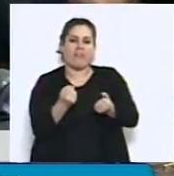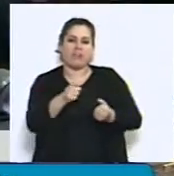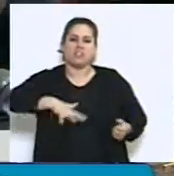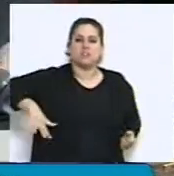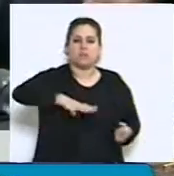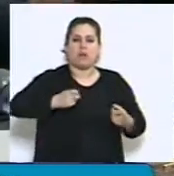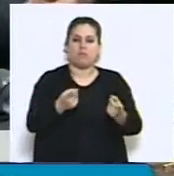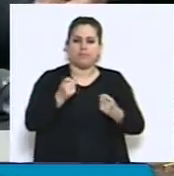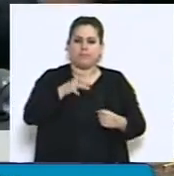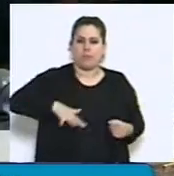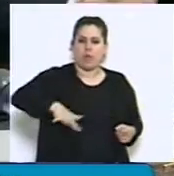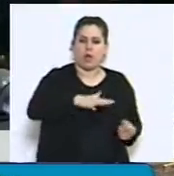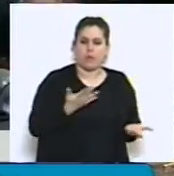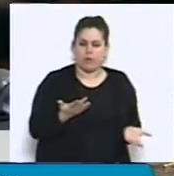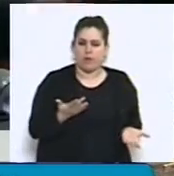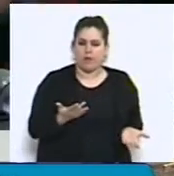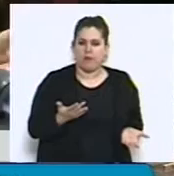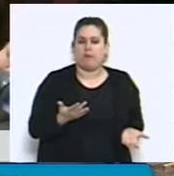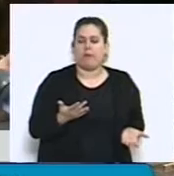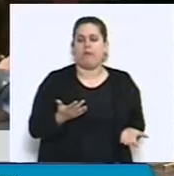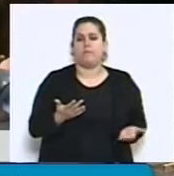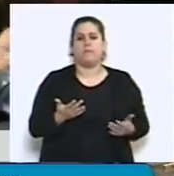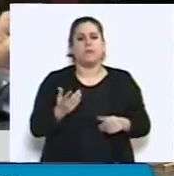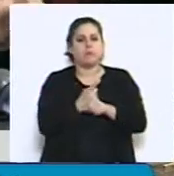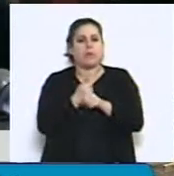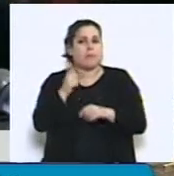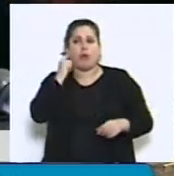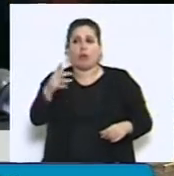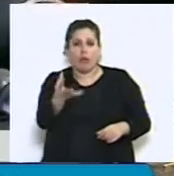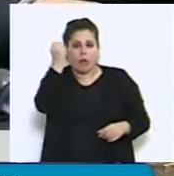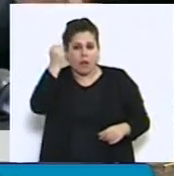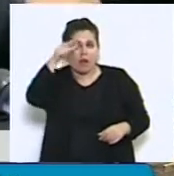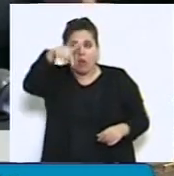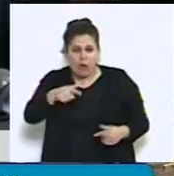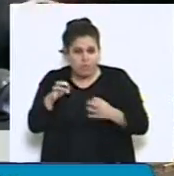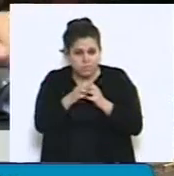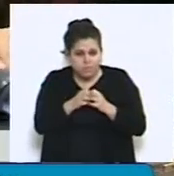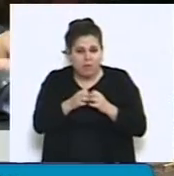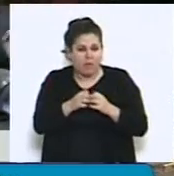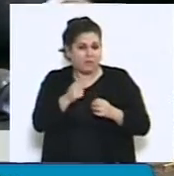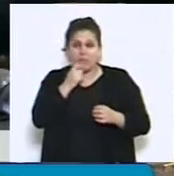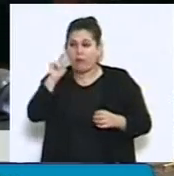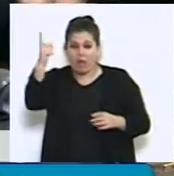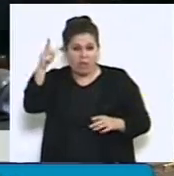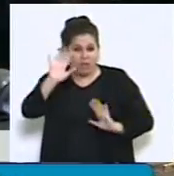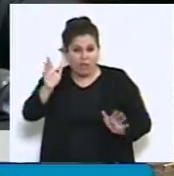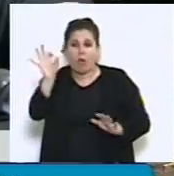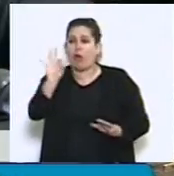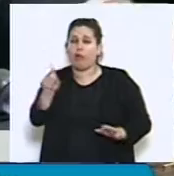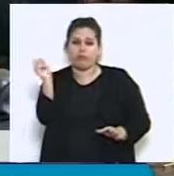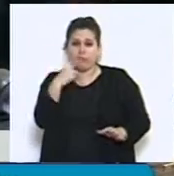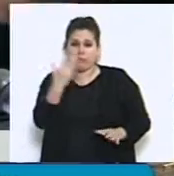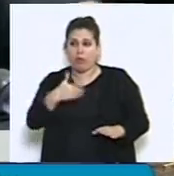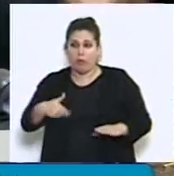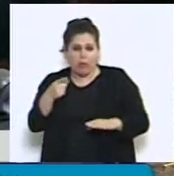de nuestros pueblos. No podríamos concebir estar discutiendo hoy esta asignación si no hubiésemos ganado